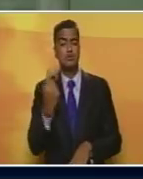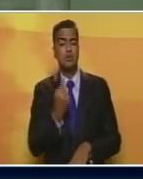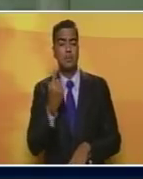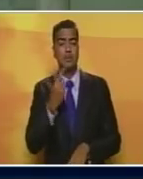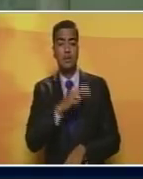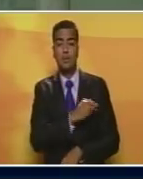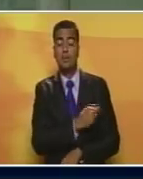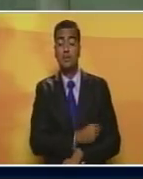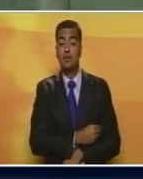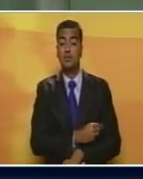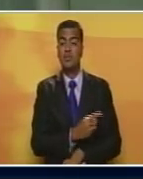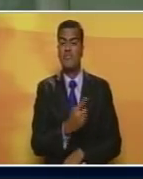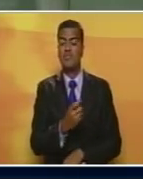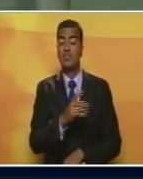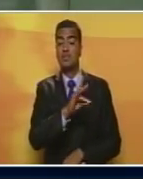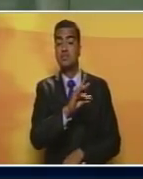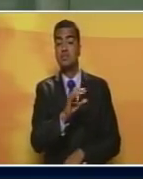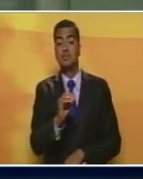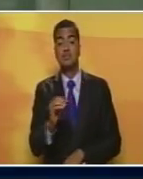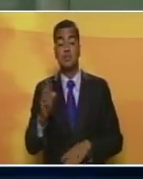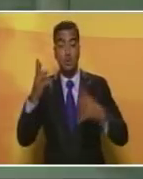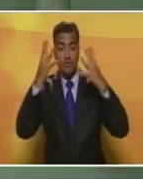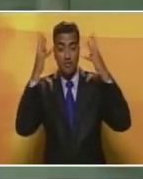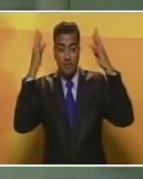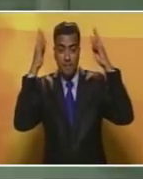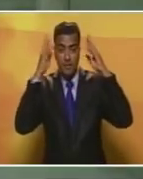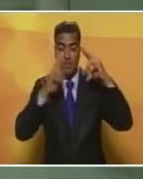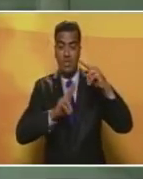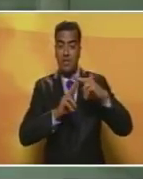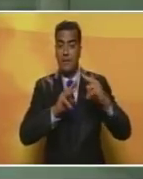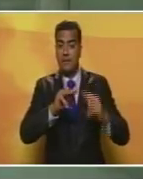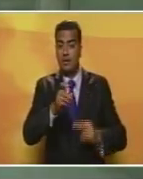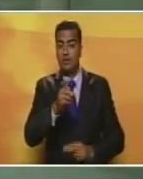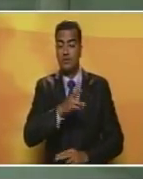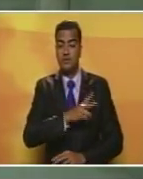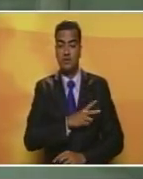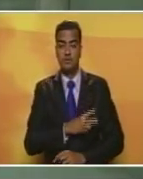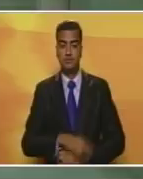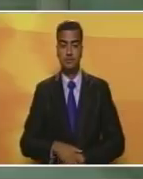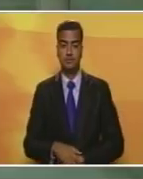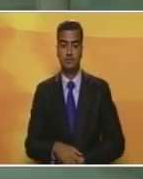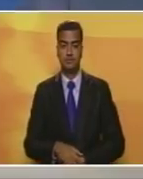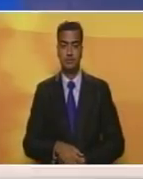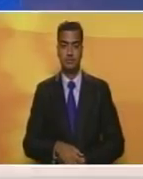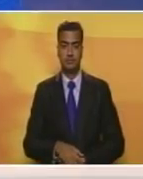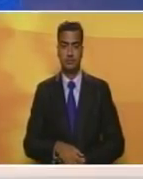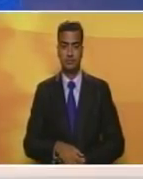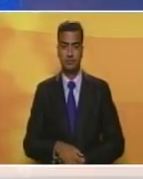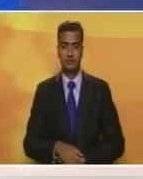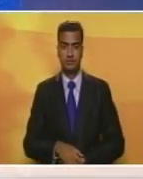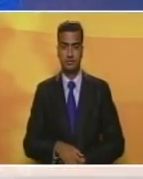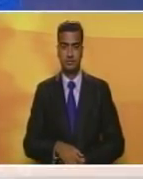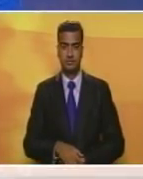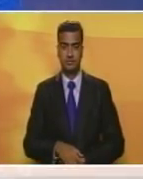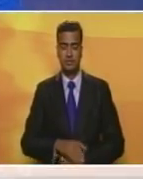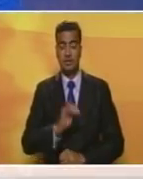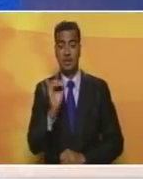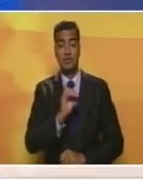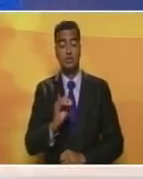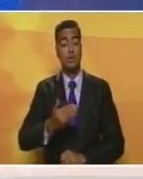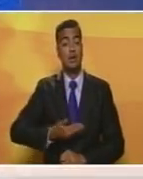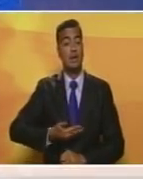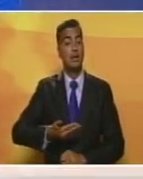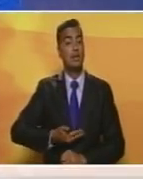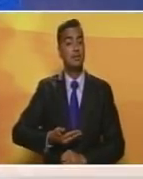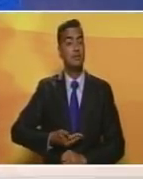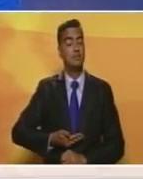centros privados para adquirirlos en las farmacias. También autoridades de Corposalud expresaron preocupación por la falta de